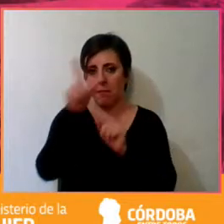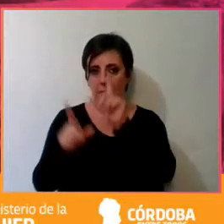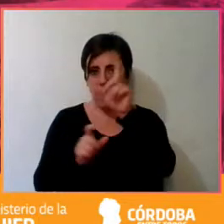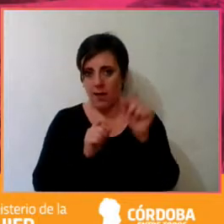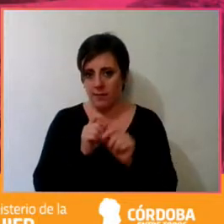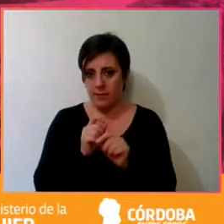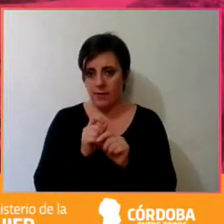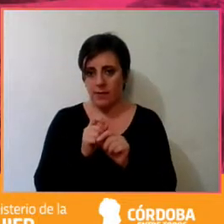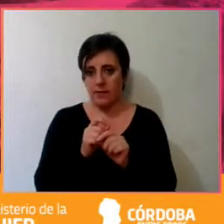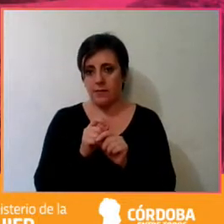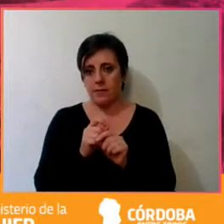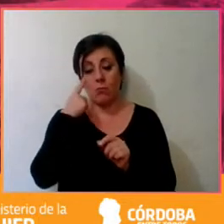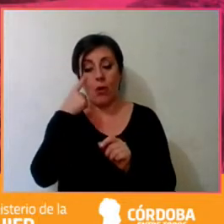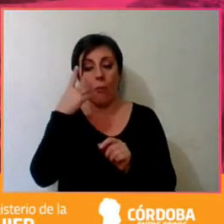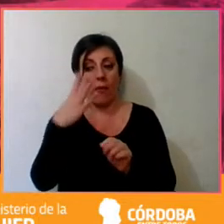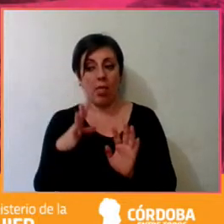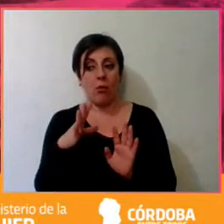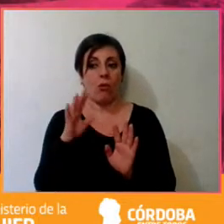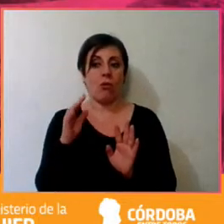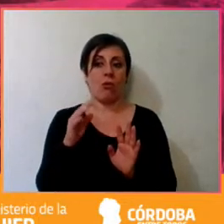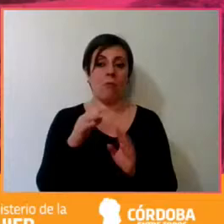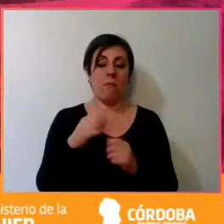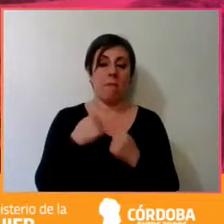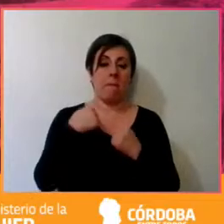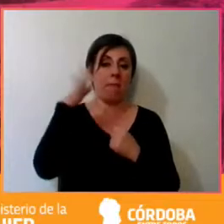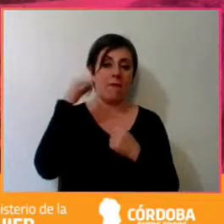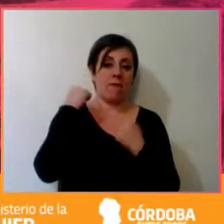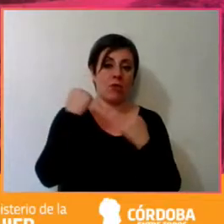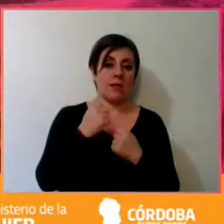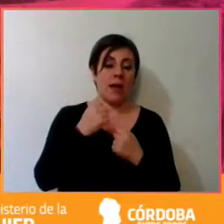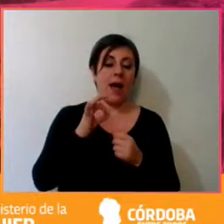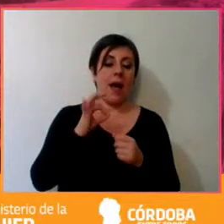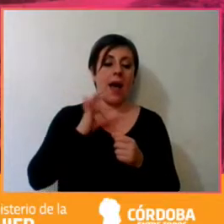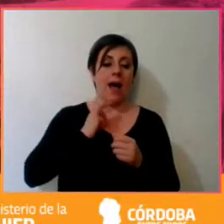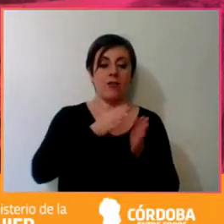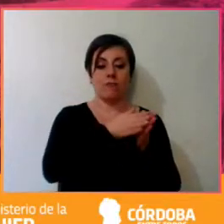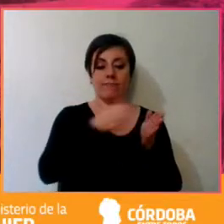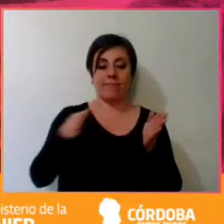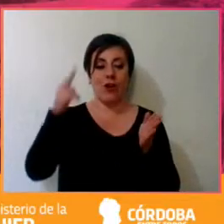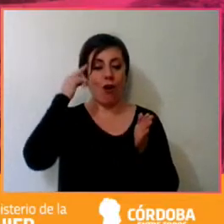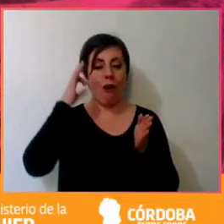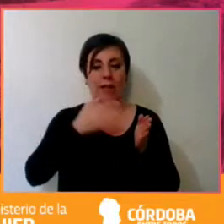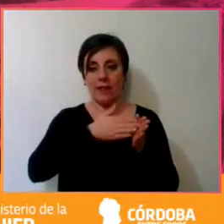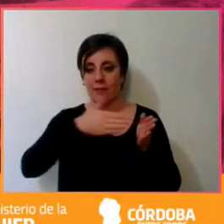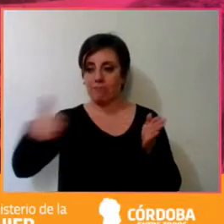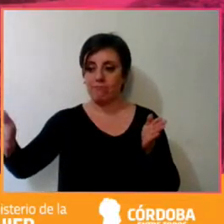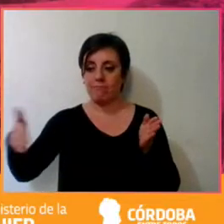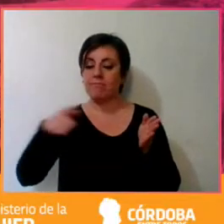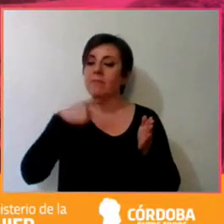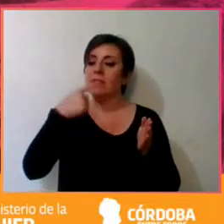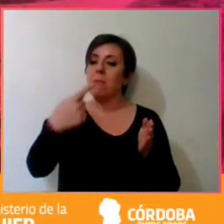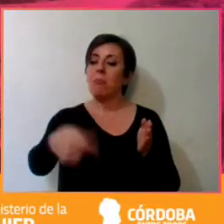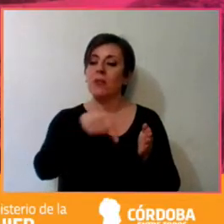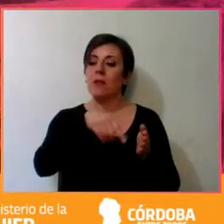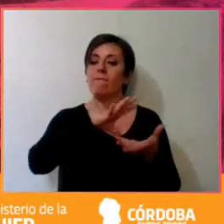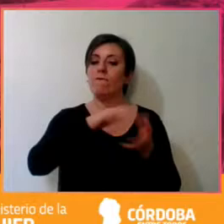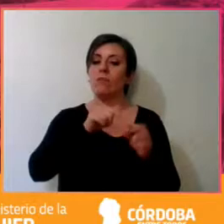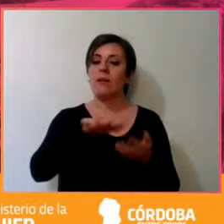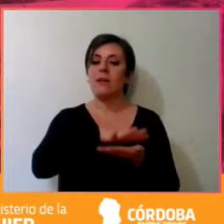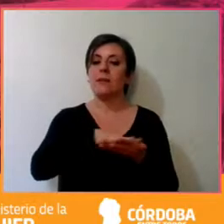que se han probado desde, con mayor fuerza desde los años 90 en adelante, son una respuesta a esta